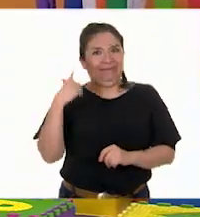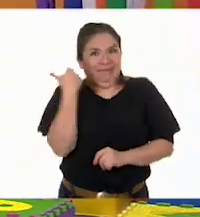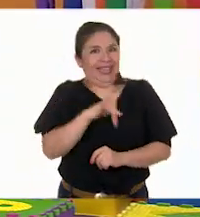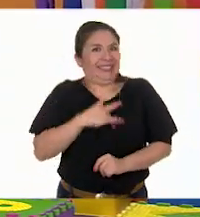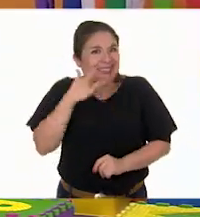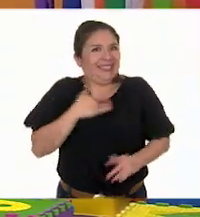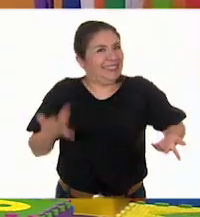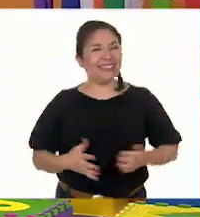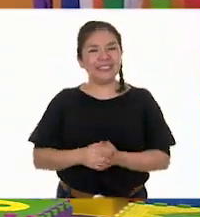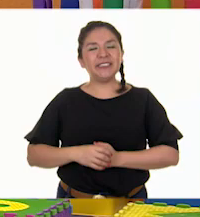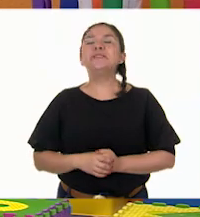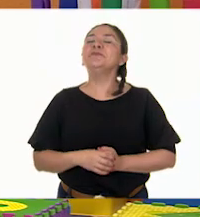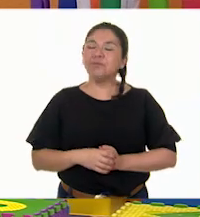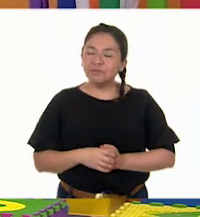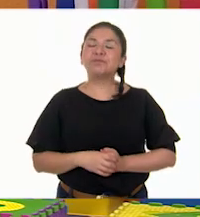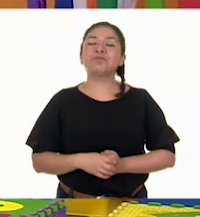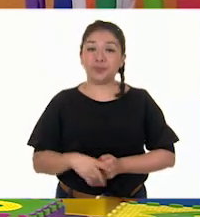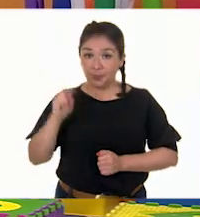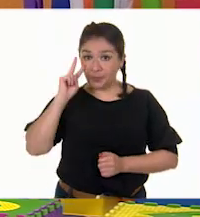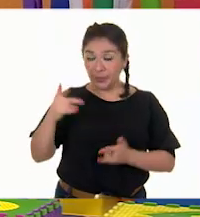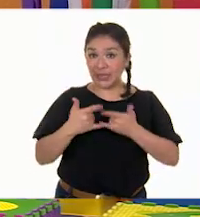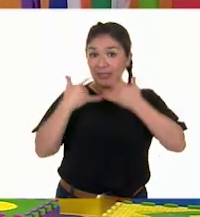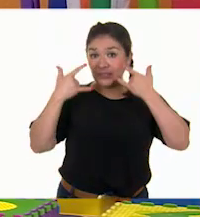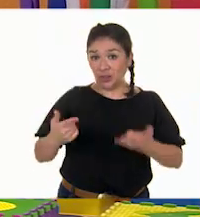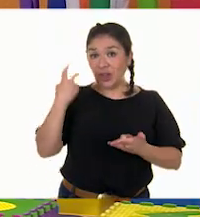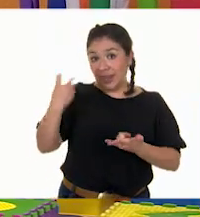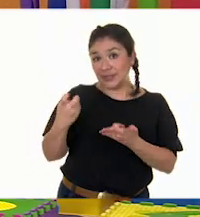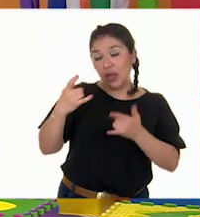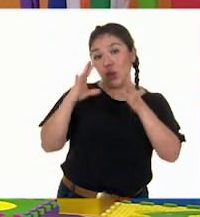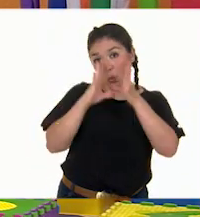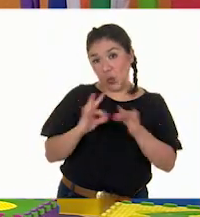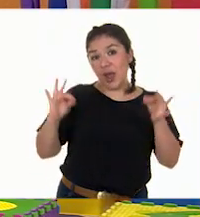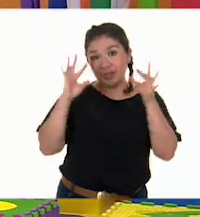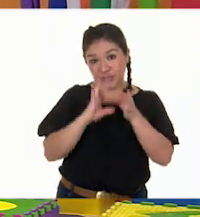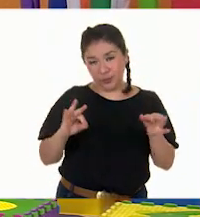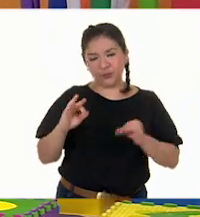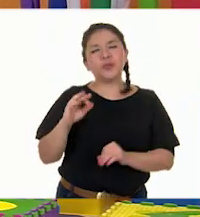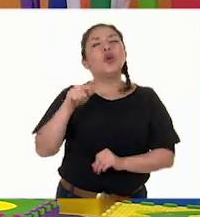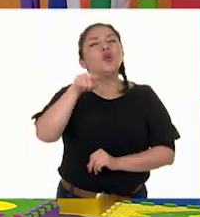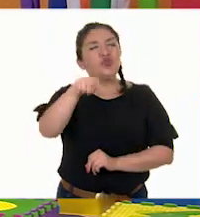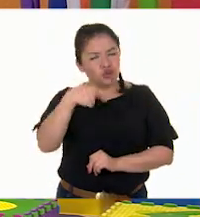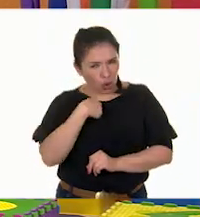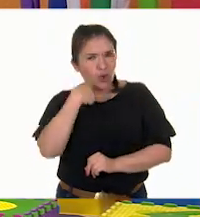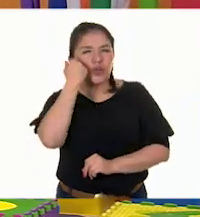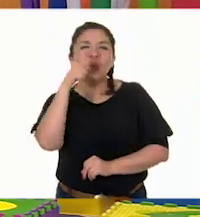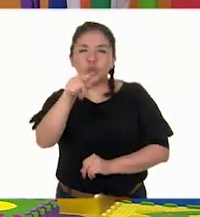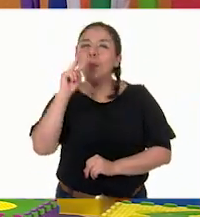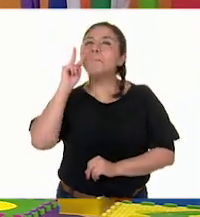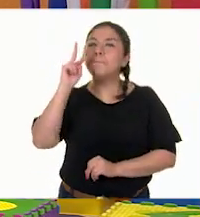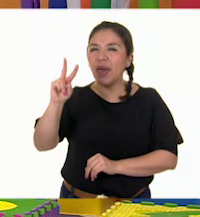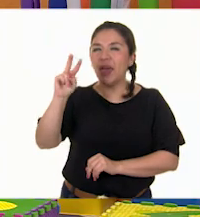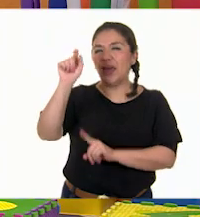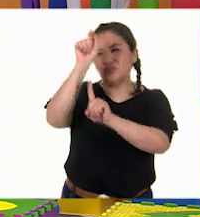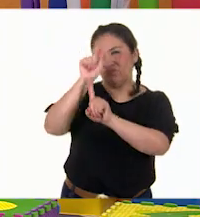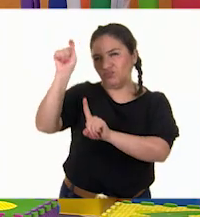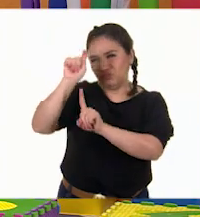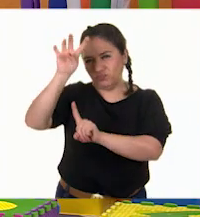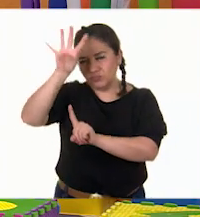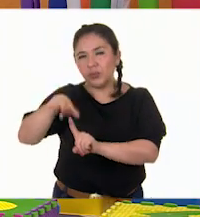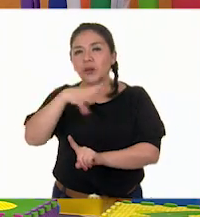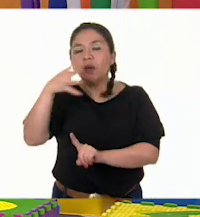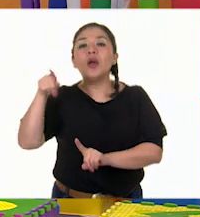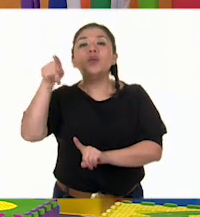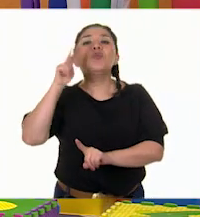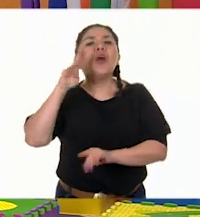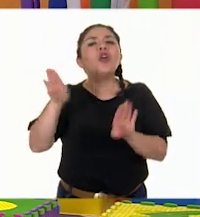¿verdad? Tenemos el texto de este cuento. Ah, perfecto. Y quiero que lo veamos e identifiquemos las